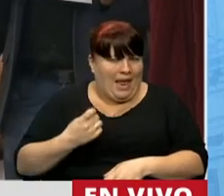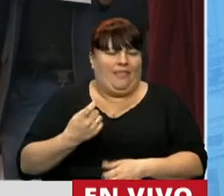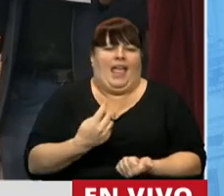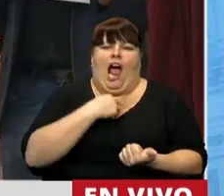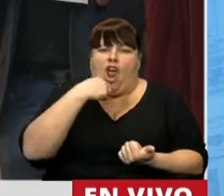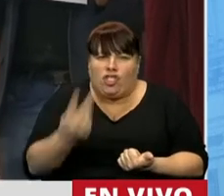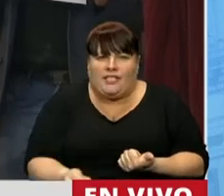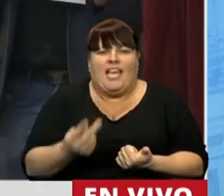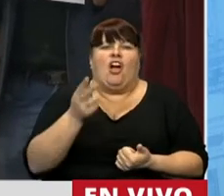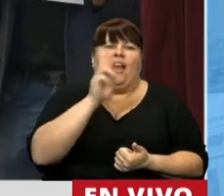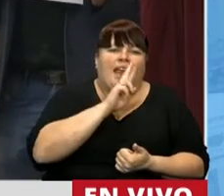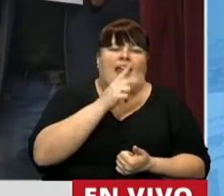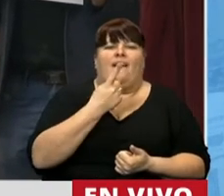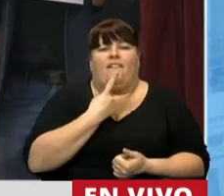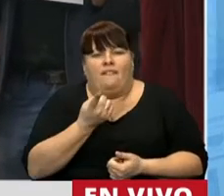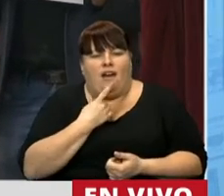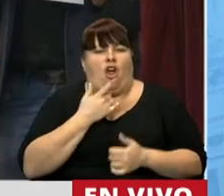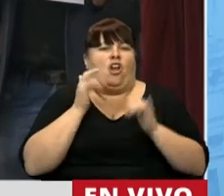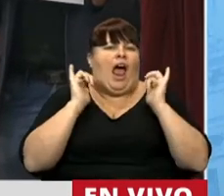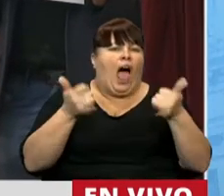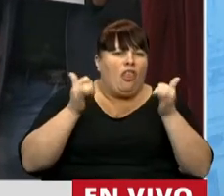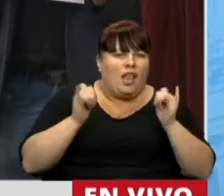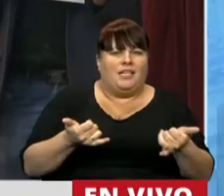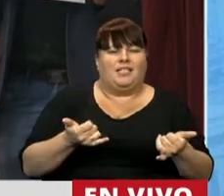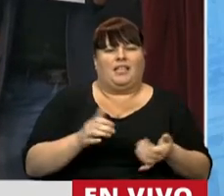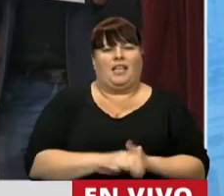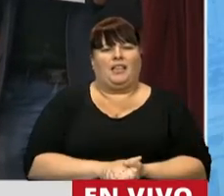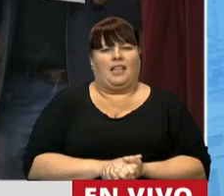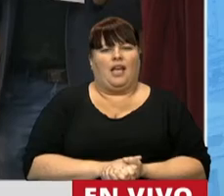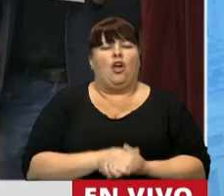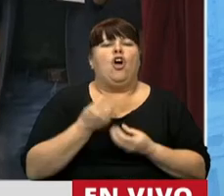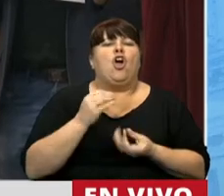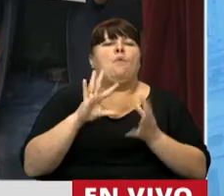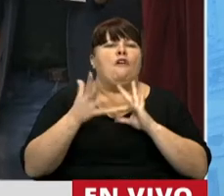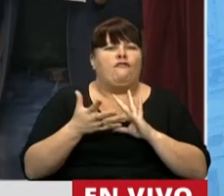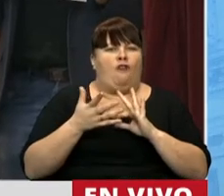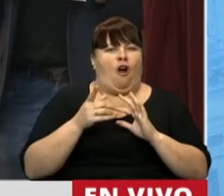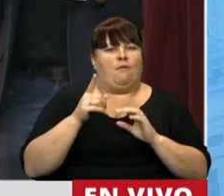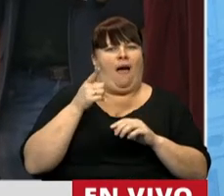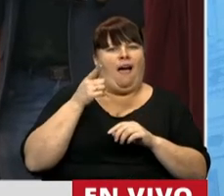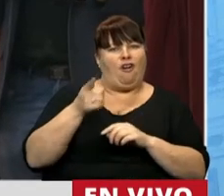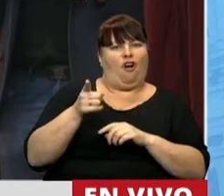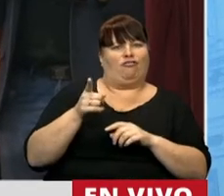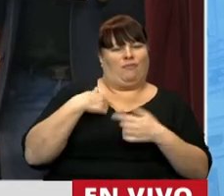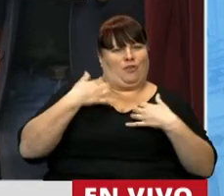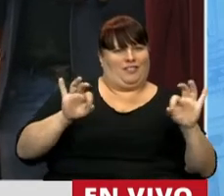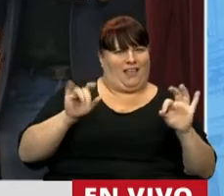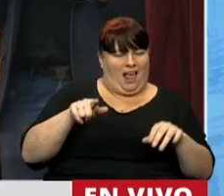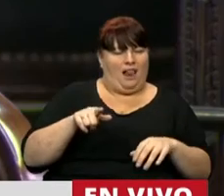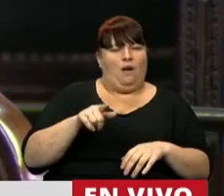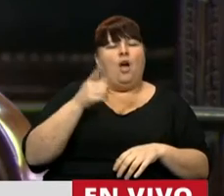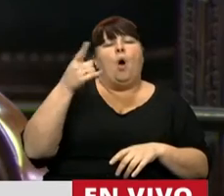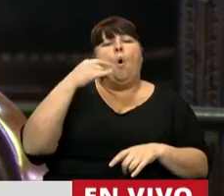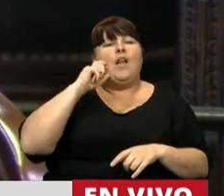nuestros hijos, a las niñas, a los niños, a los adolescentes, en cómo evitar este problema. Según